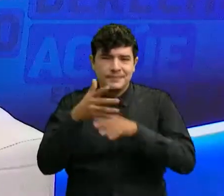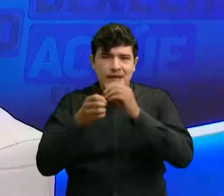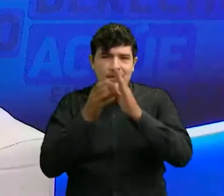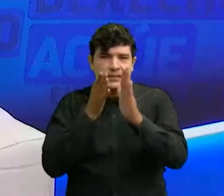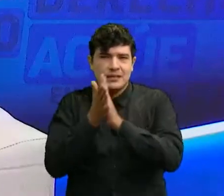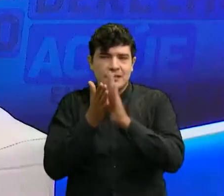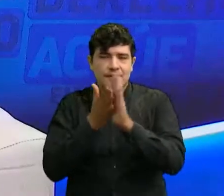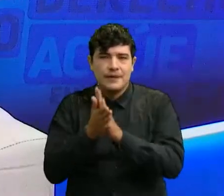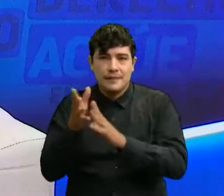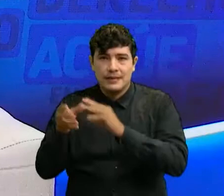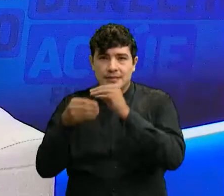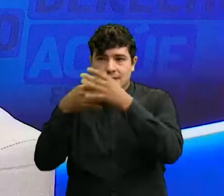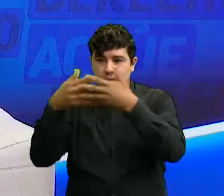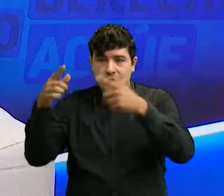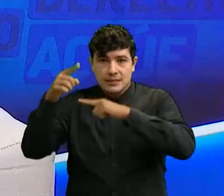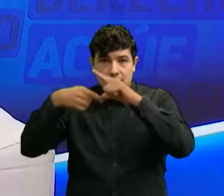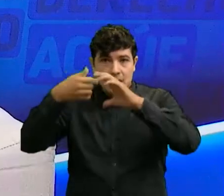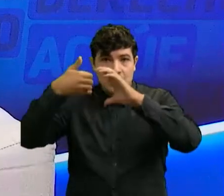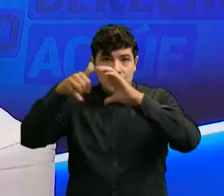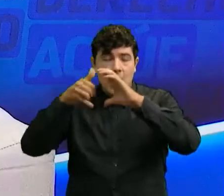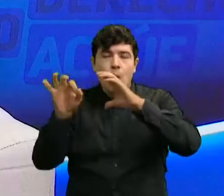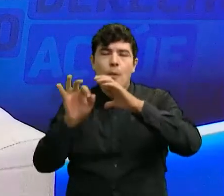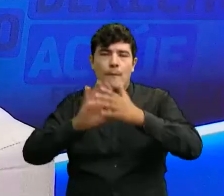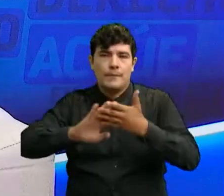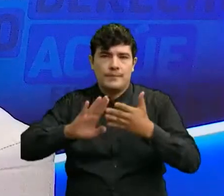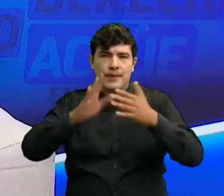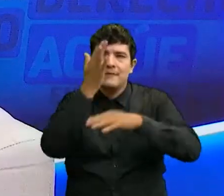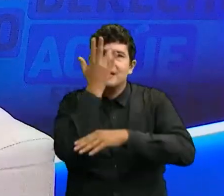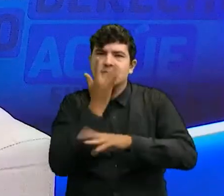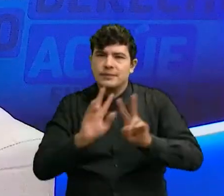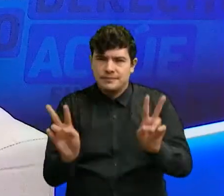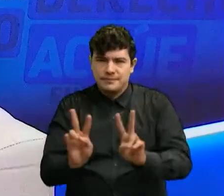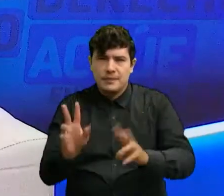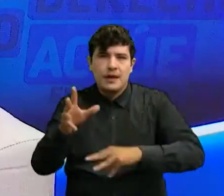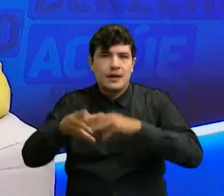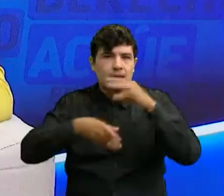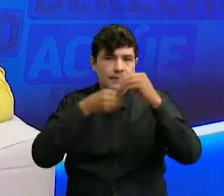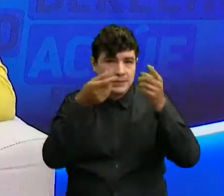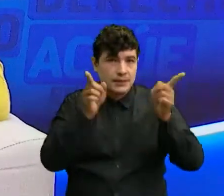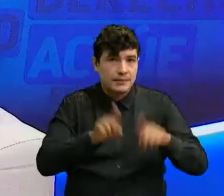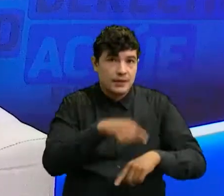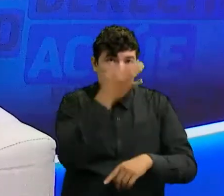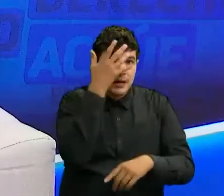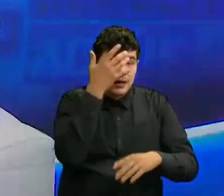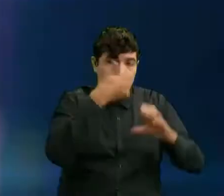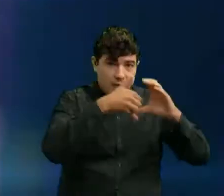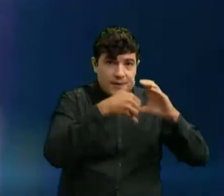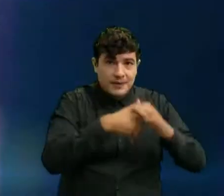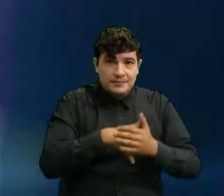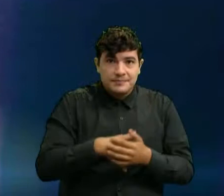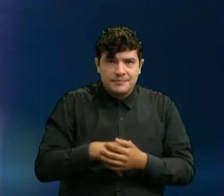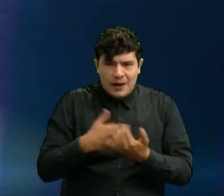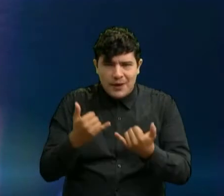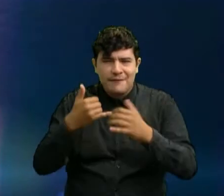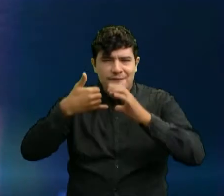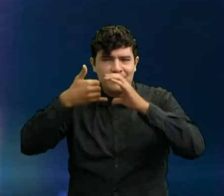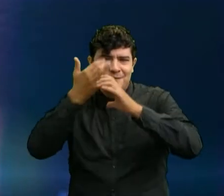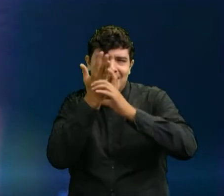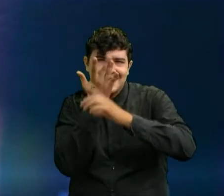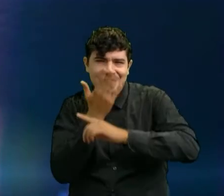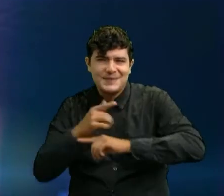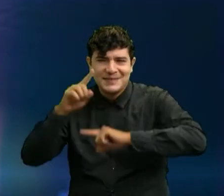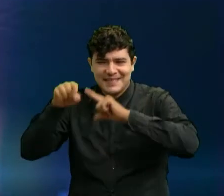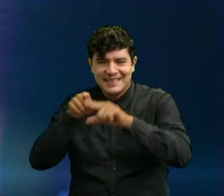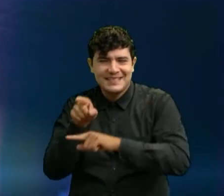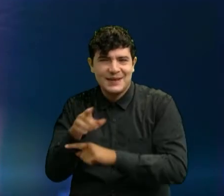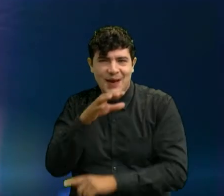través del chat de WhatsApp, de Facebook Live, y también aquellos mensajes que nos llegan a través de WhatsApp. Pues a través de Facebook nos escribe hasta ahora